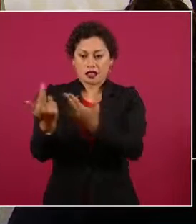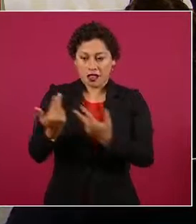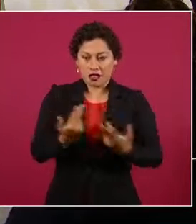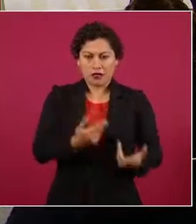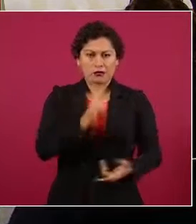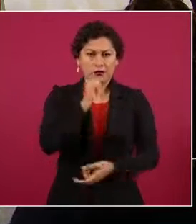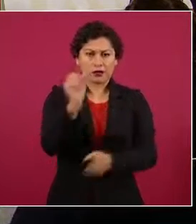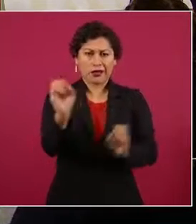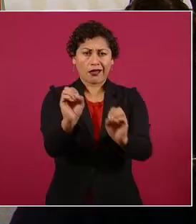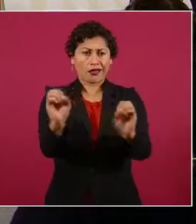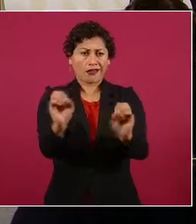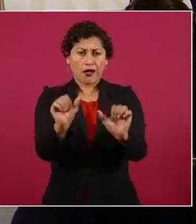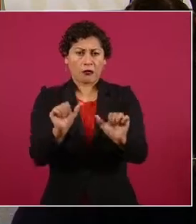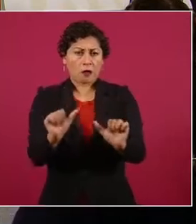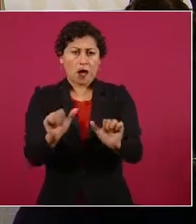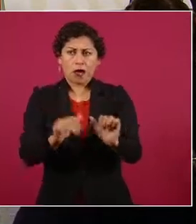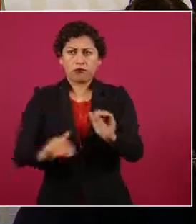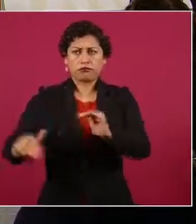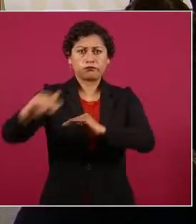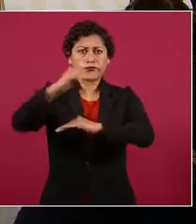cenotes ni ríos submarinos.